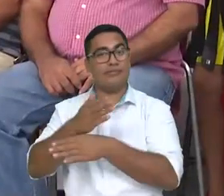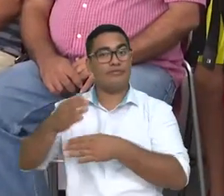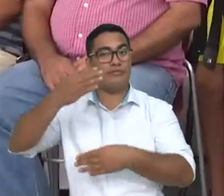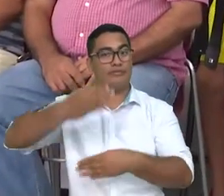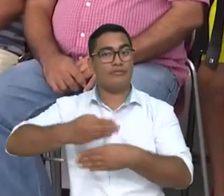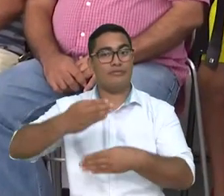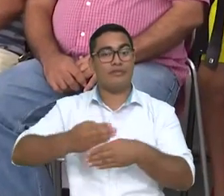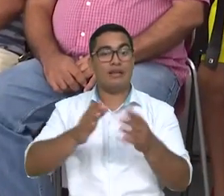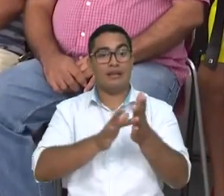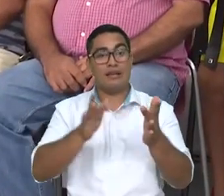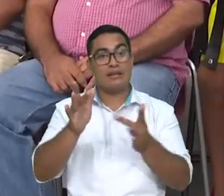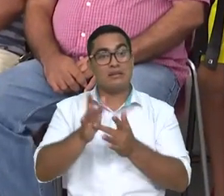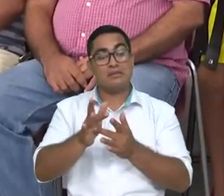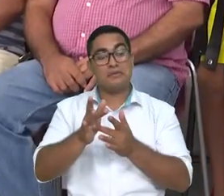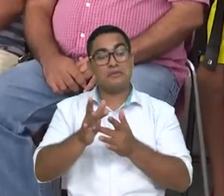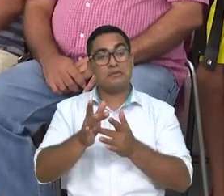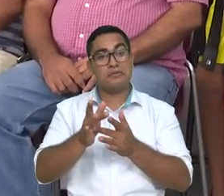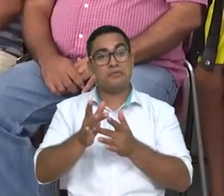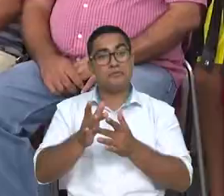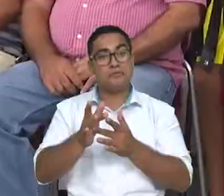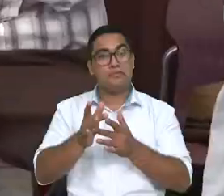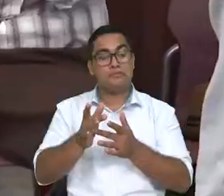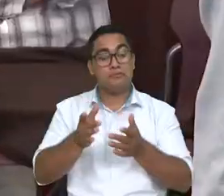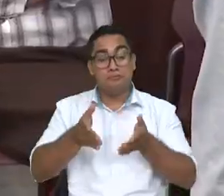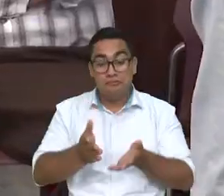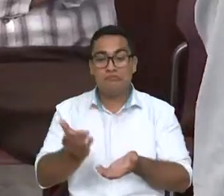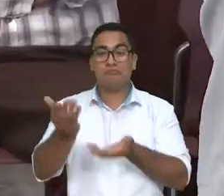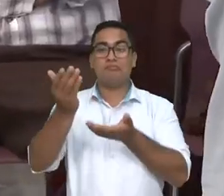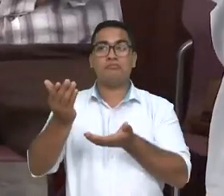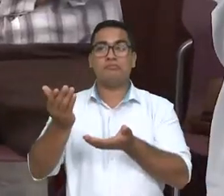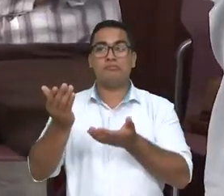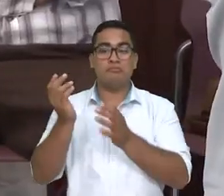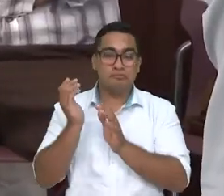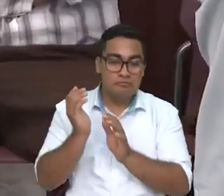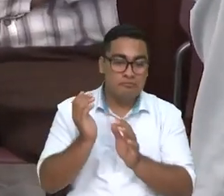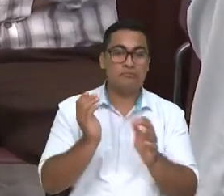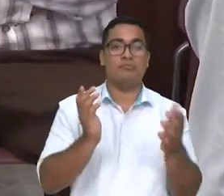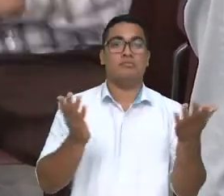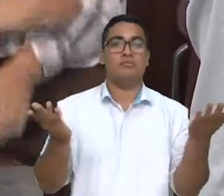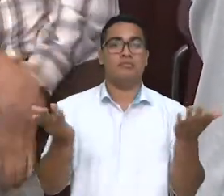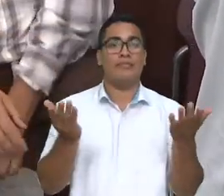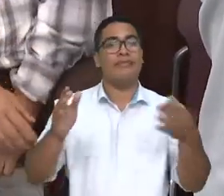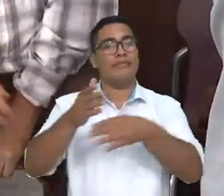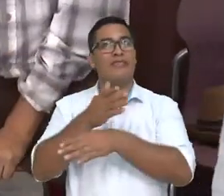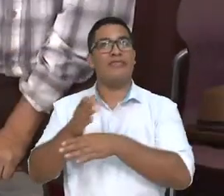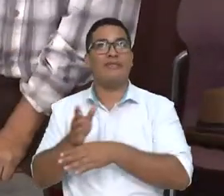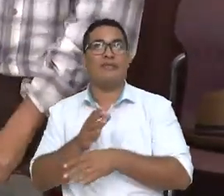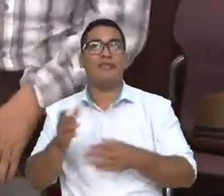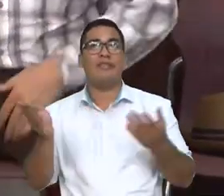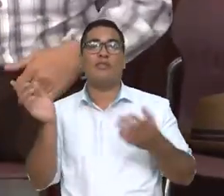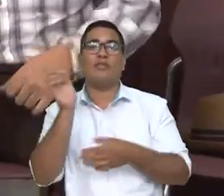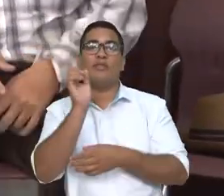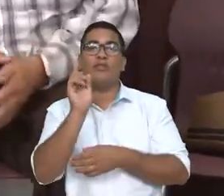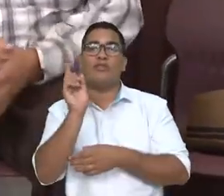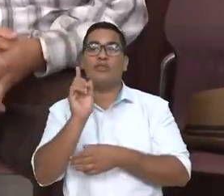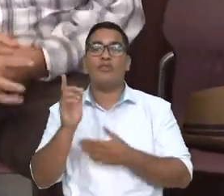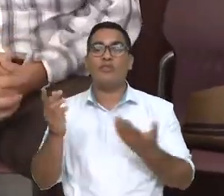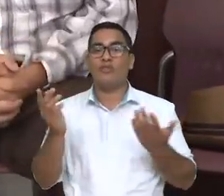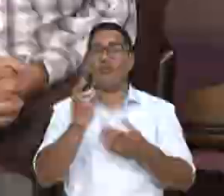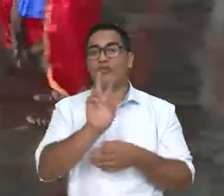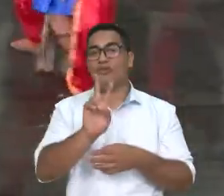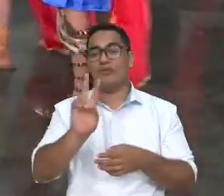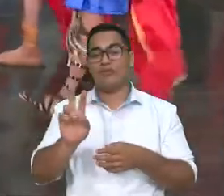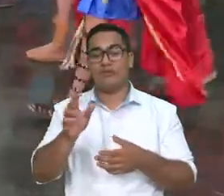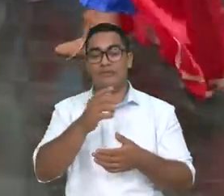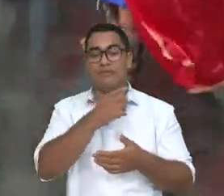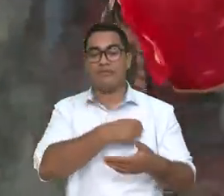que disfrutarán los asistentes al 13º Encuentro Nacional de Judeas que se realizará este 22 de marzo en